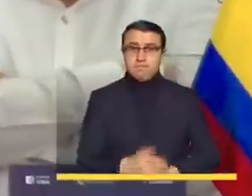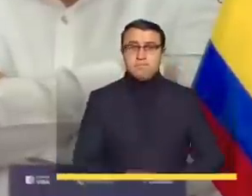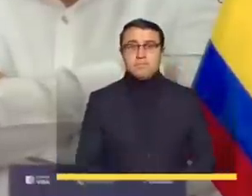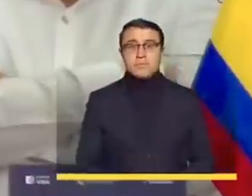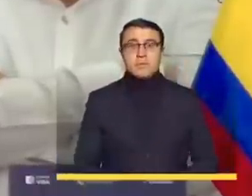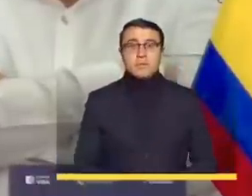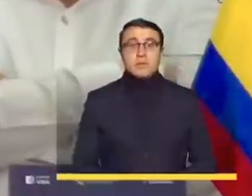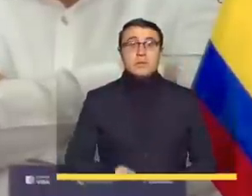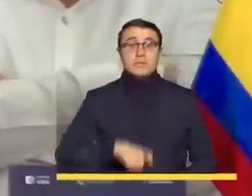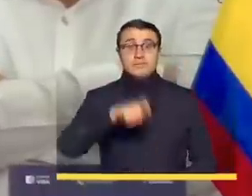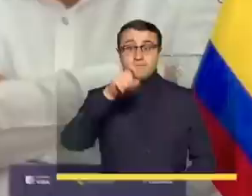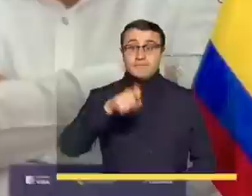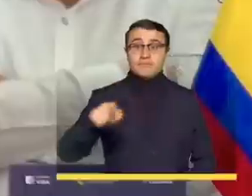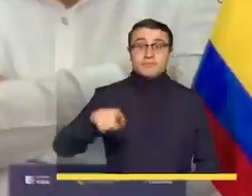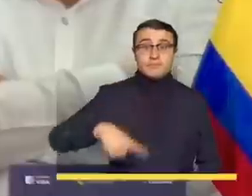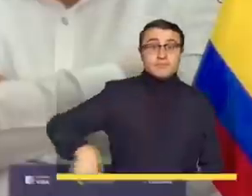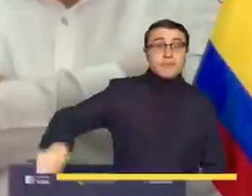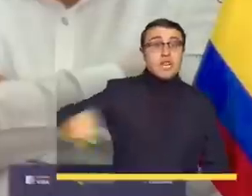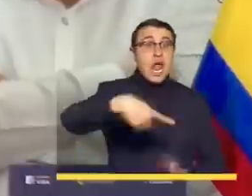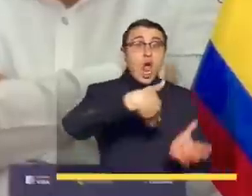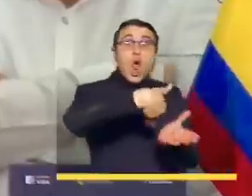Deberíamos reducir la demanda.